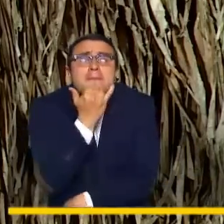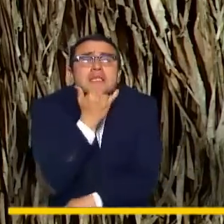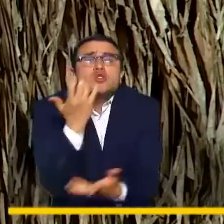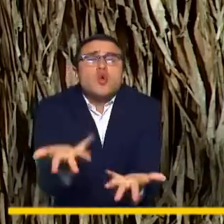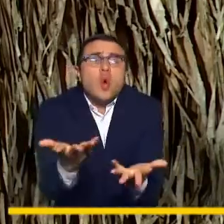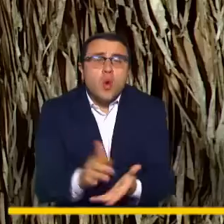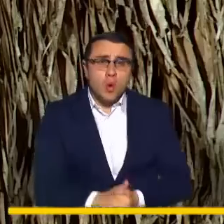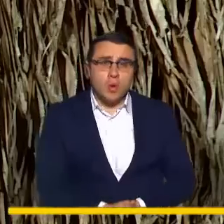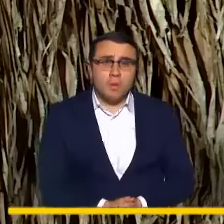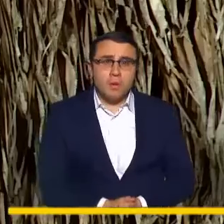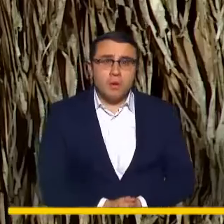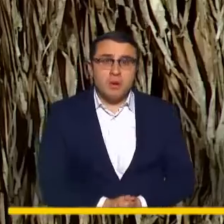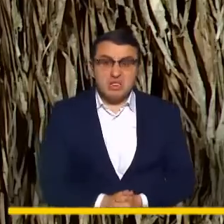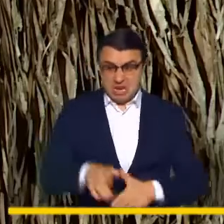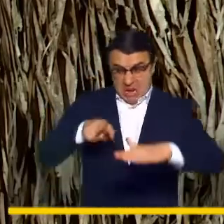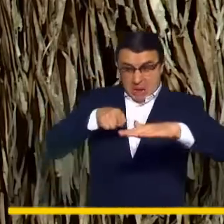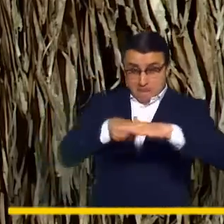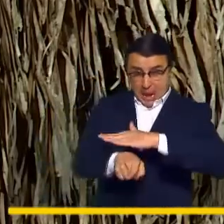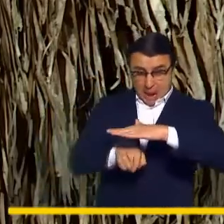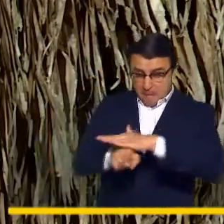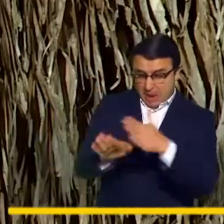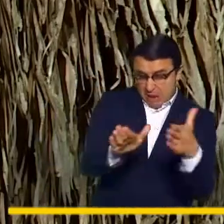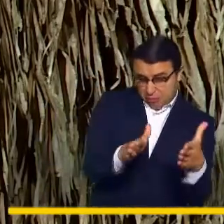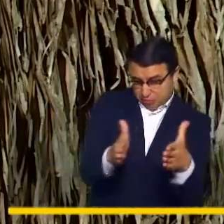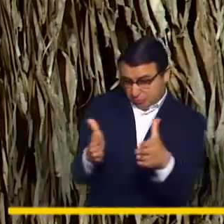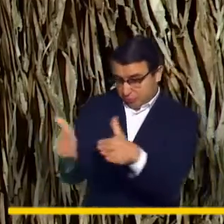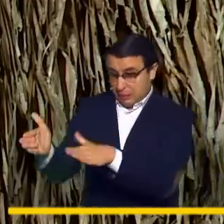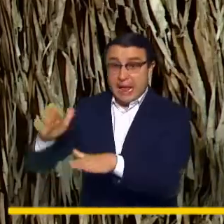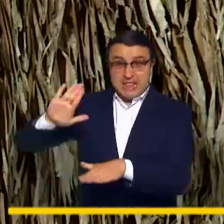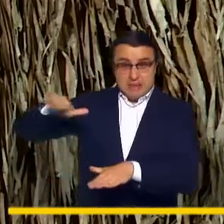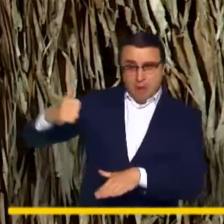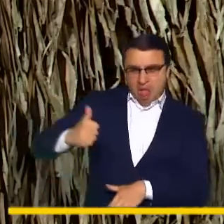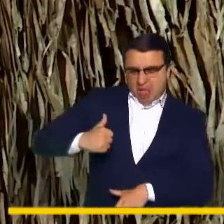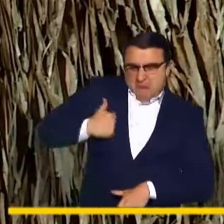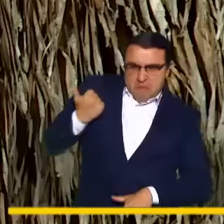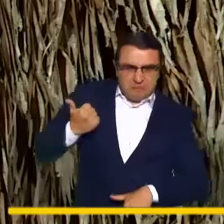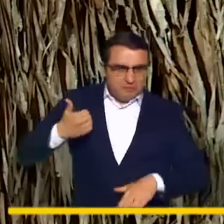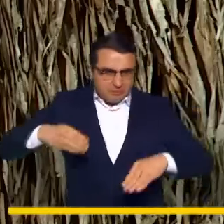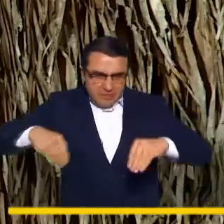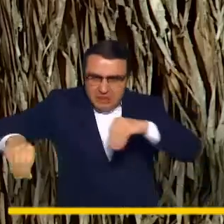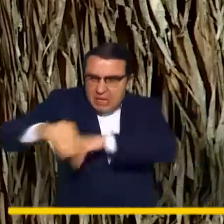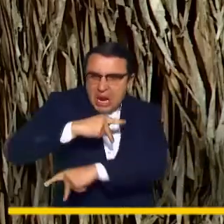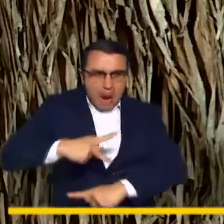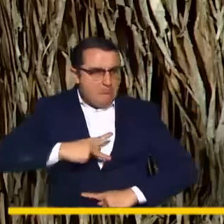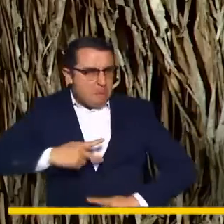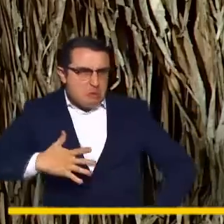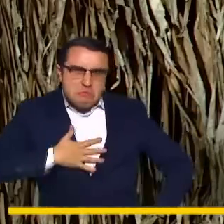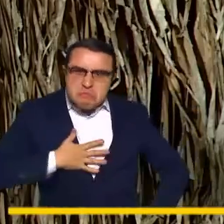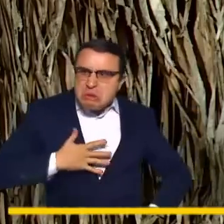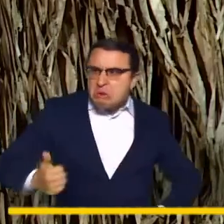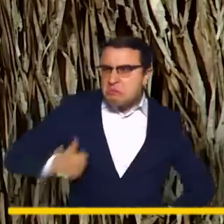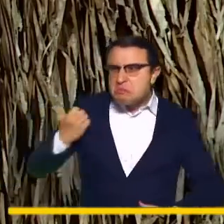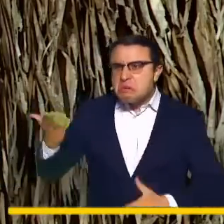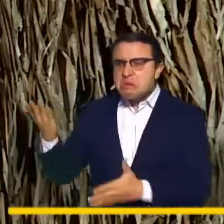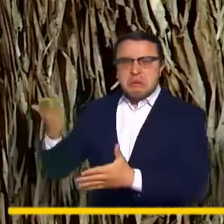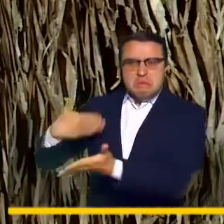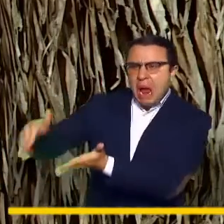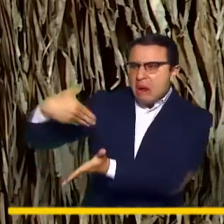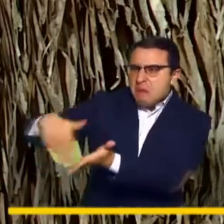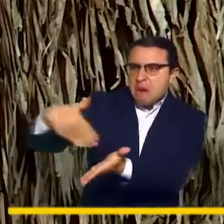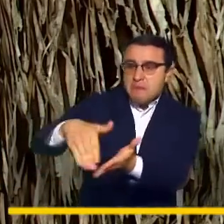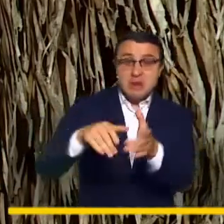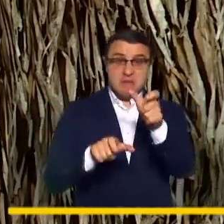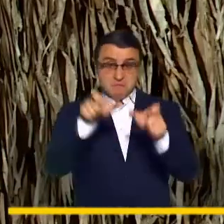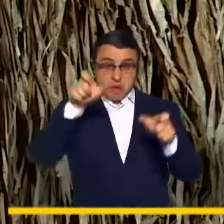Después de la masacre fueron despojando y despojando y desalojando y desalojando los hombres de